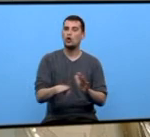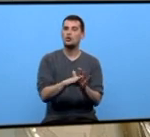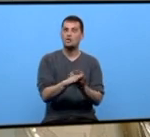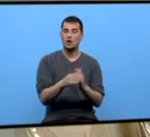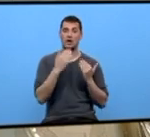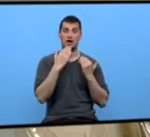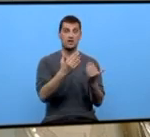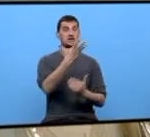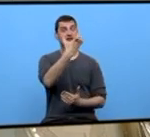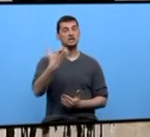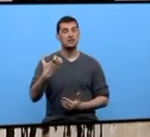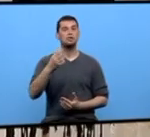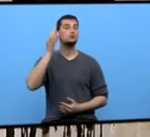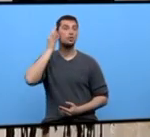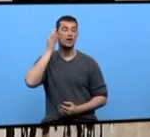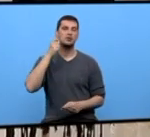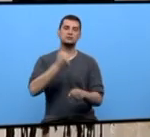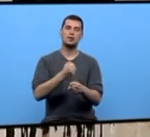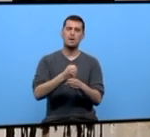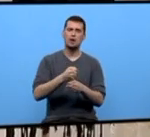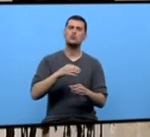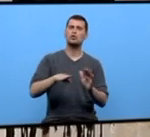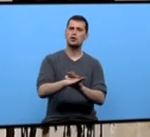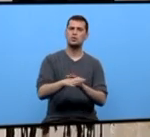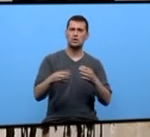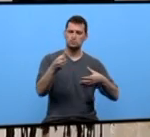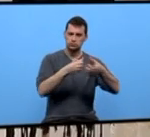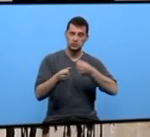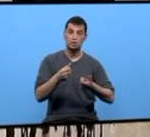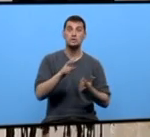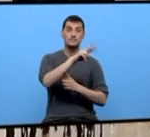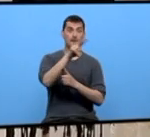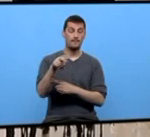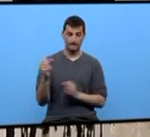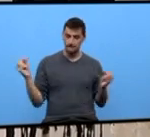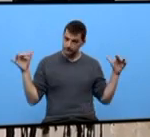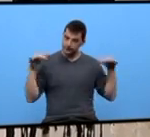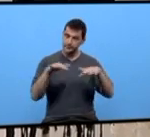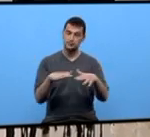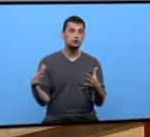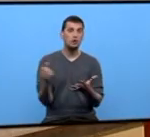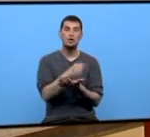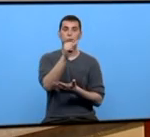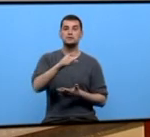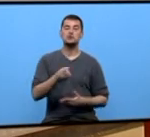dunhas 500 mulleres de toda a provincia. A mostra será, pois, punto de encontro para todas elas.